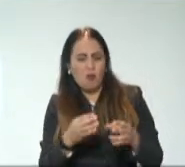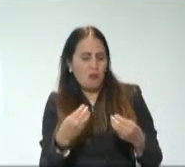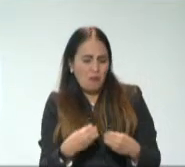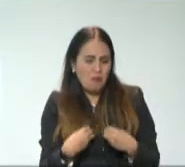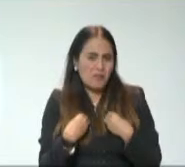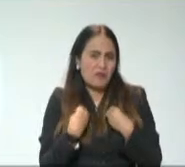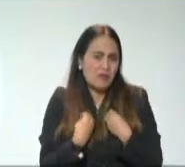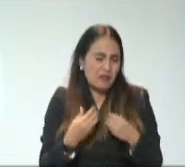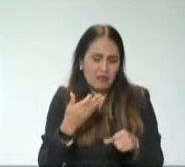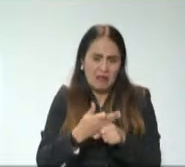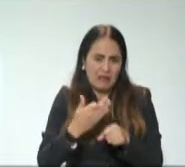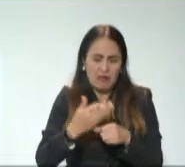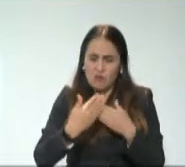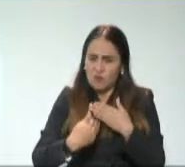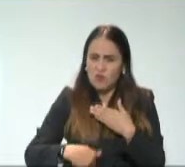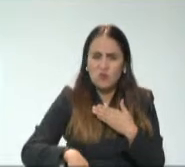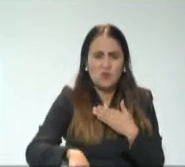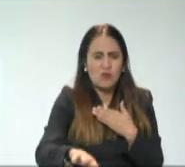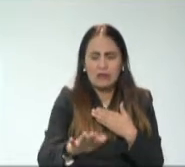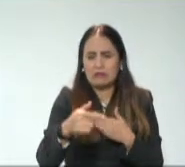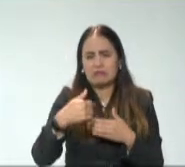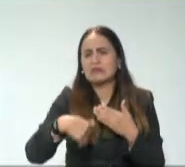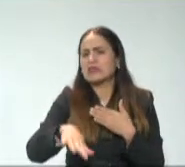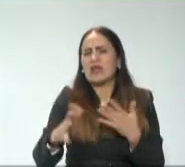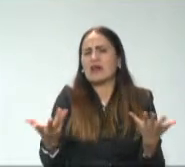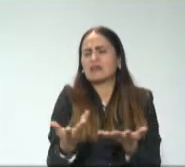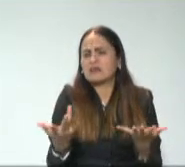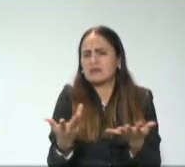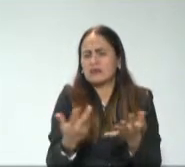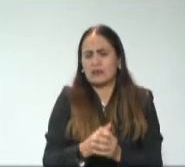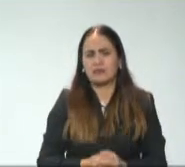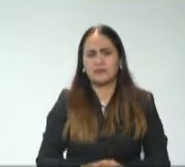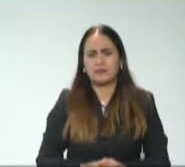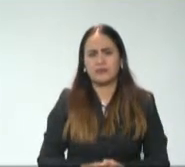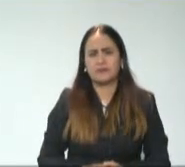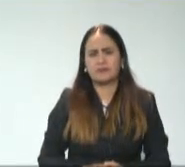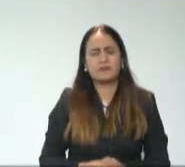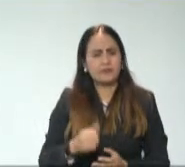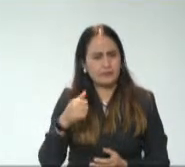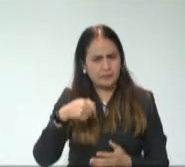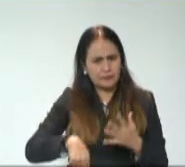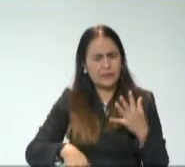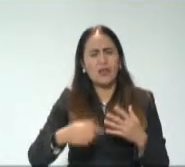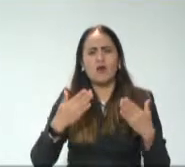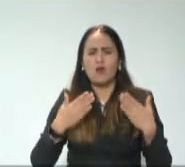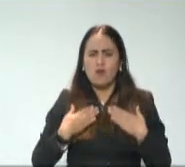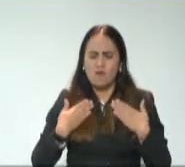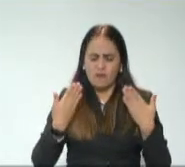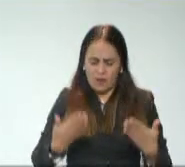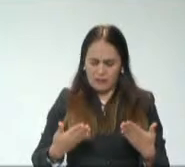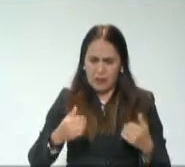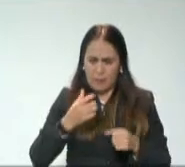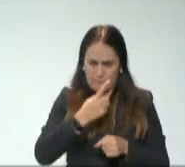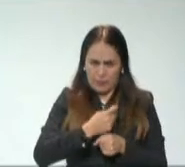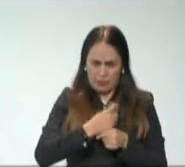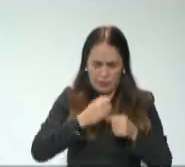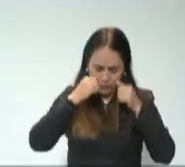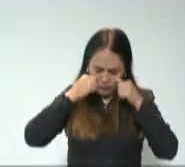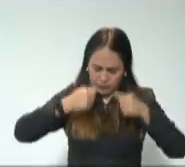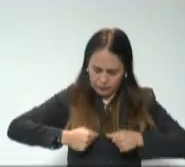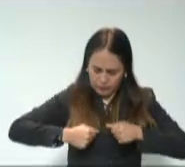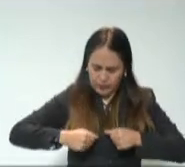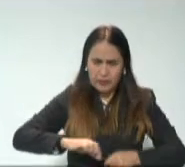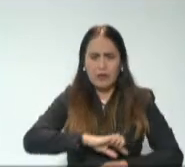convivir con este nuevo estatus de sociedad tenemos que ir generando confianza en nosotros mismos y generando